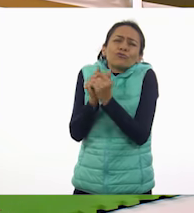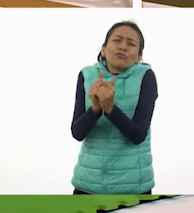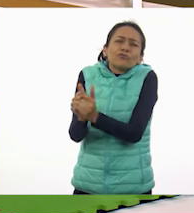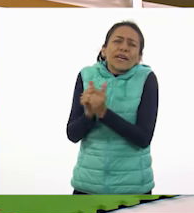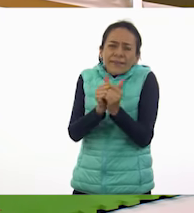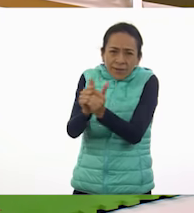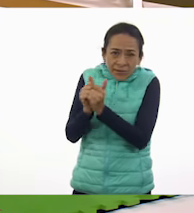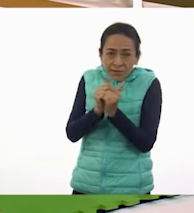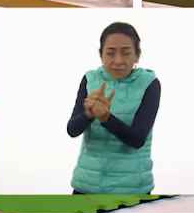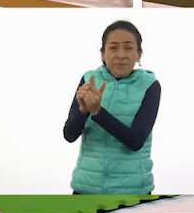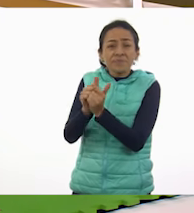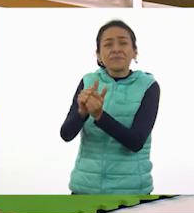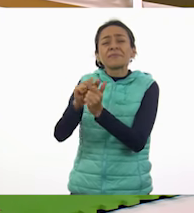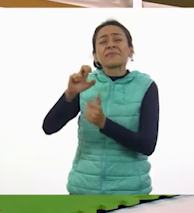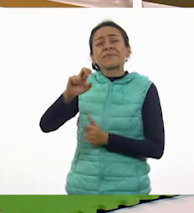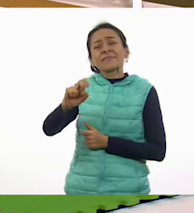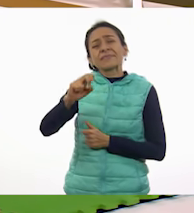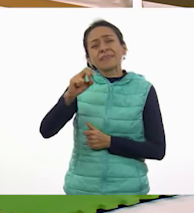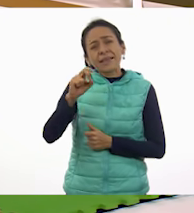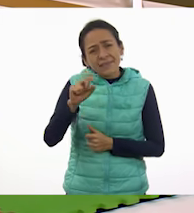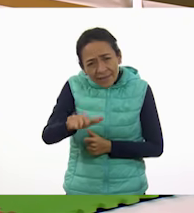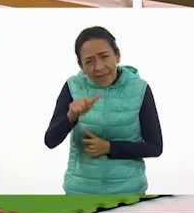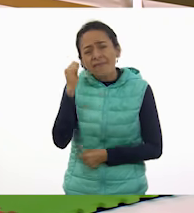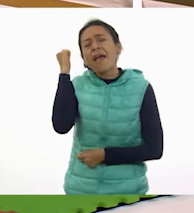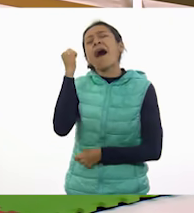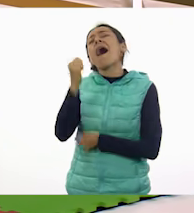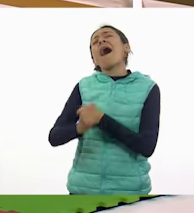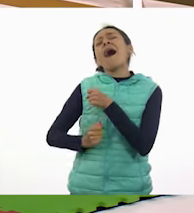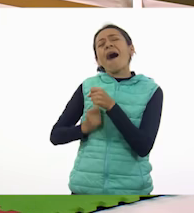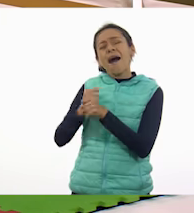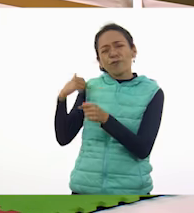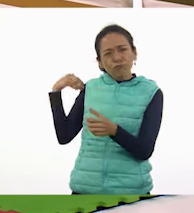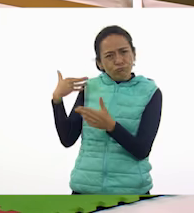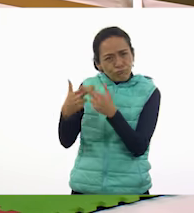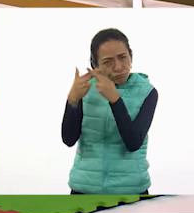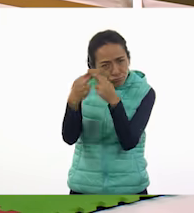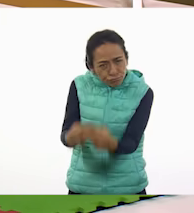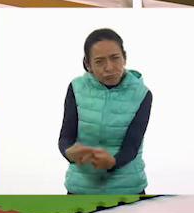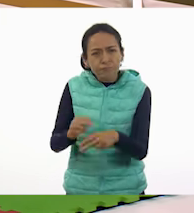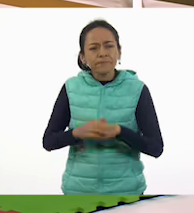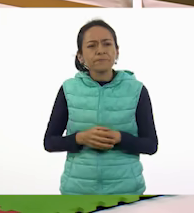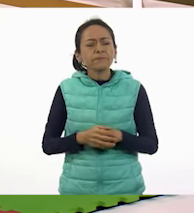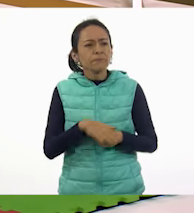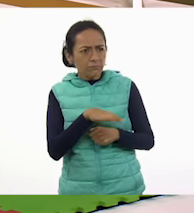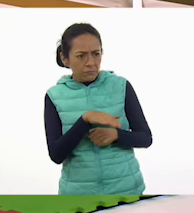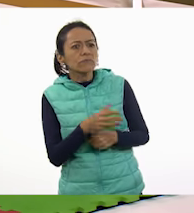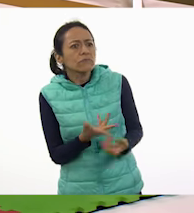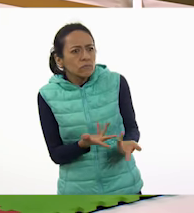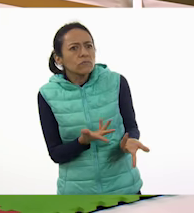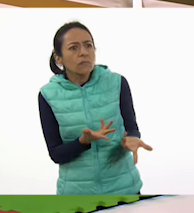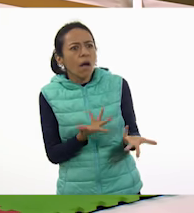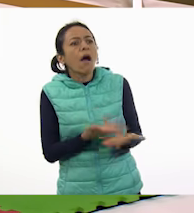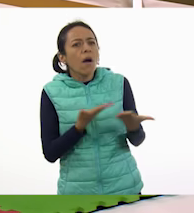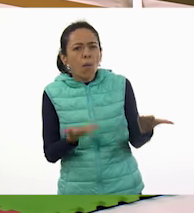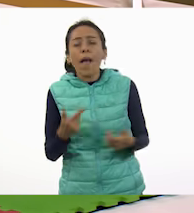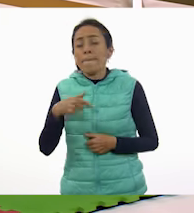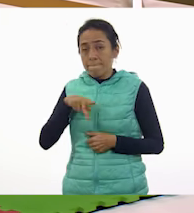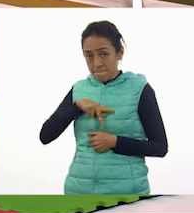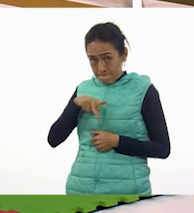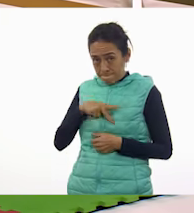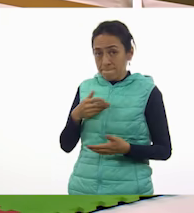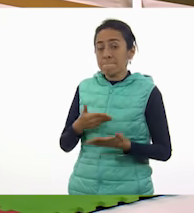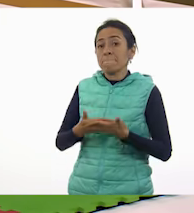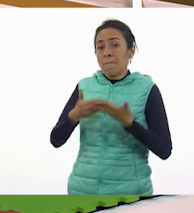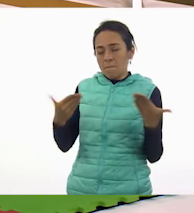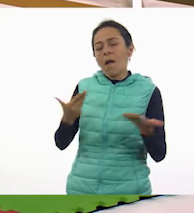campamento, fíjate. ¿En un campamento? Sí, actualmente mi amiga vive desde hace unos años en Canadá. Y ahí ha